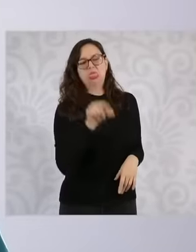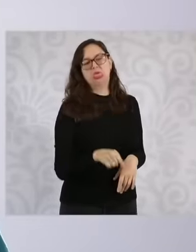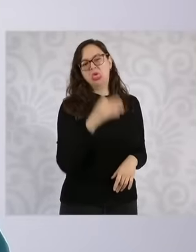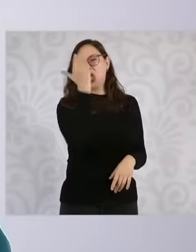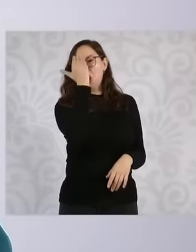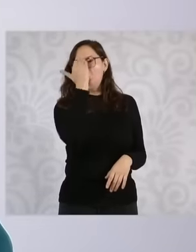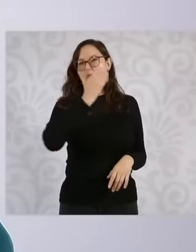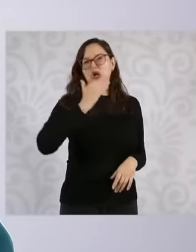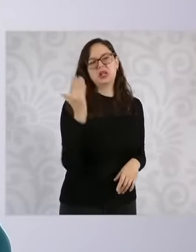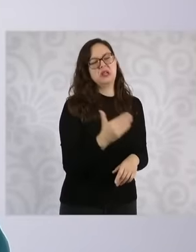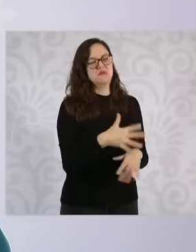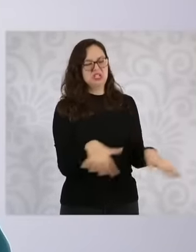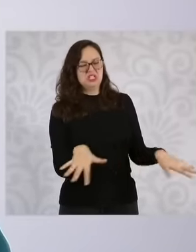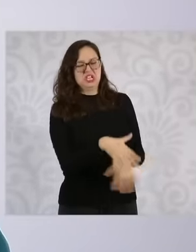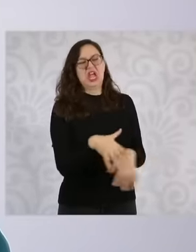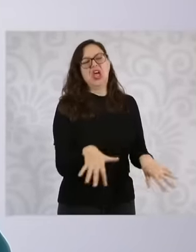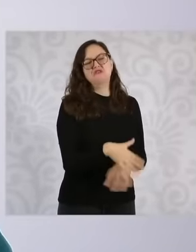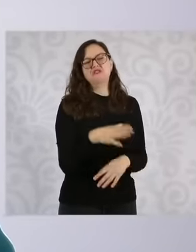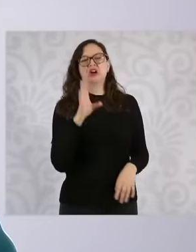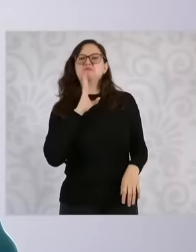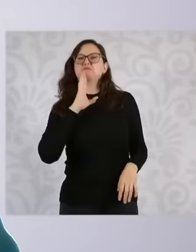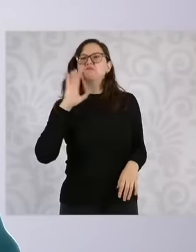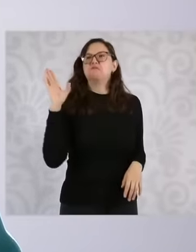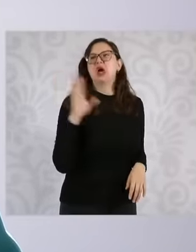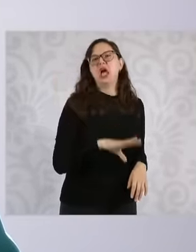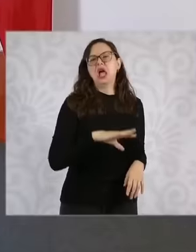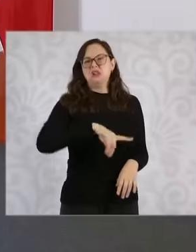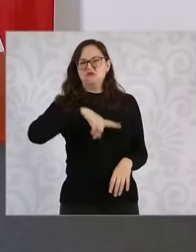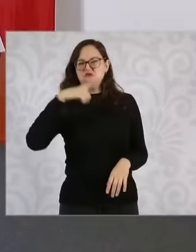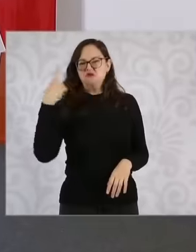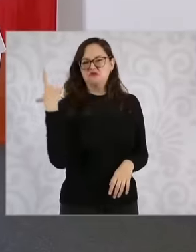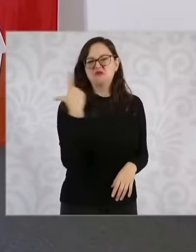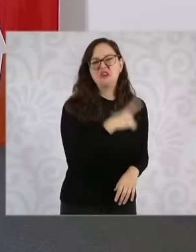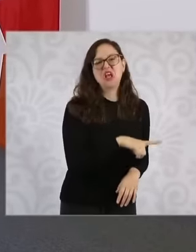terrible aeropuerto, que estaba, que hubiera,